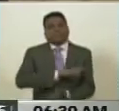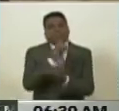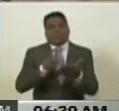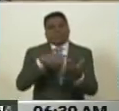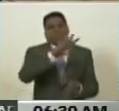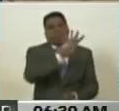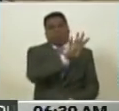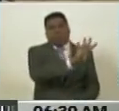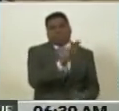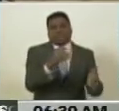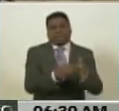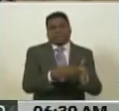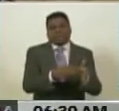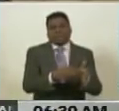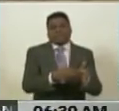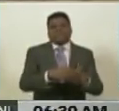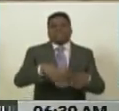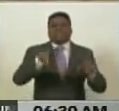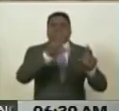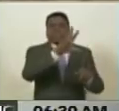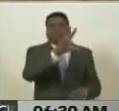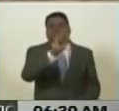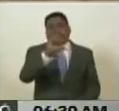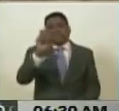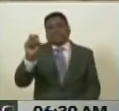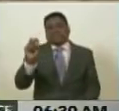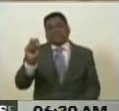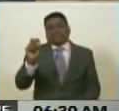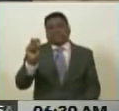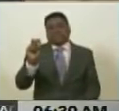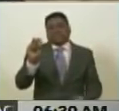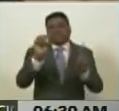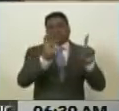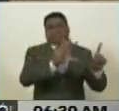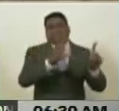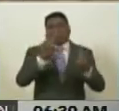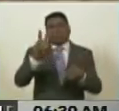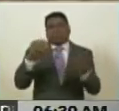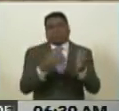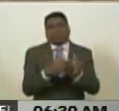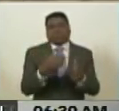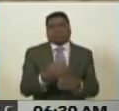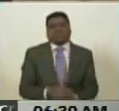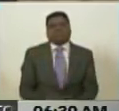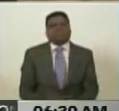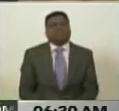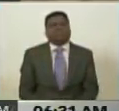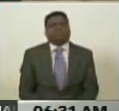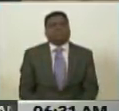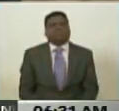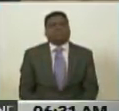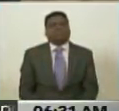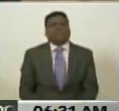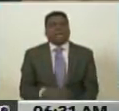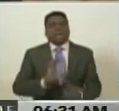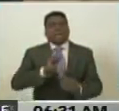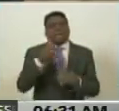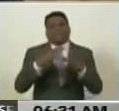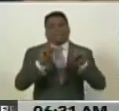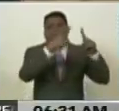40,638 bolívares con 15. Y desde allí, otra cosa importante que hay que decir, desde allí arrancan las bases de